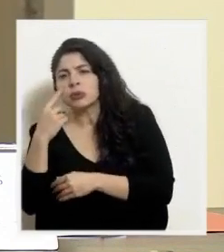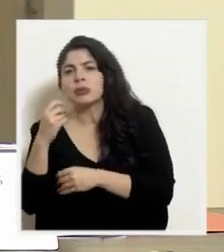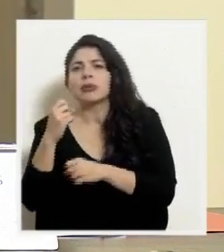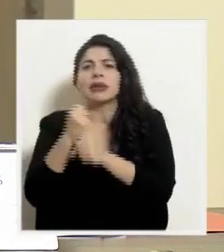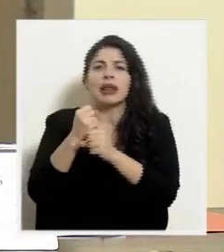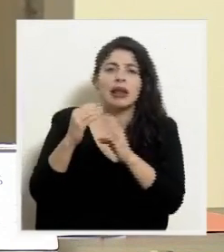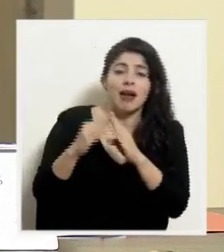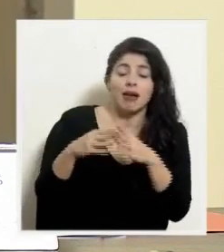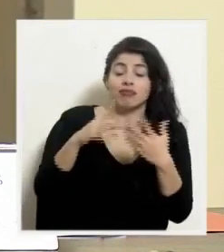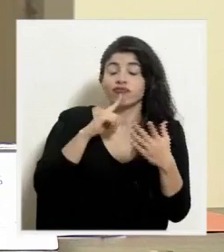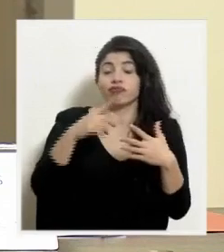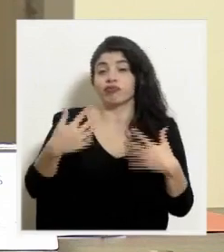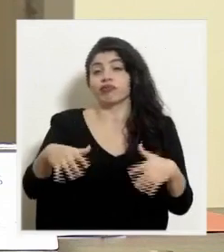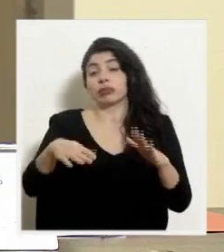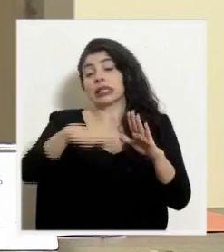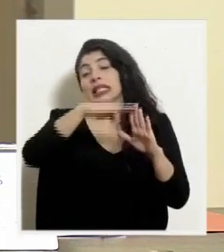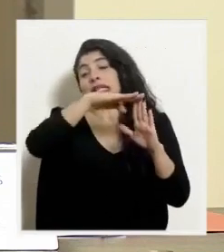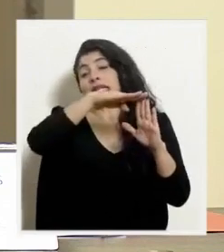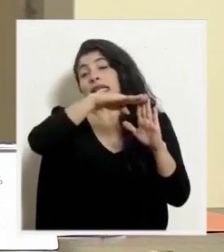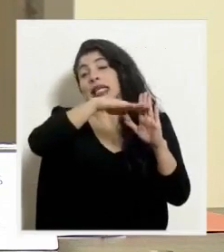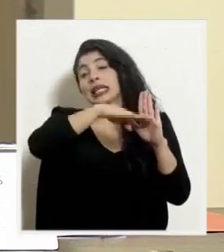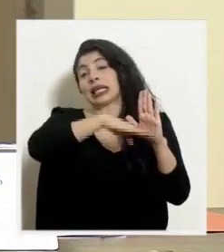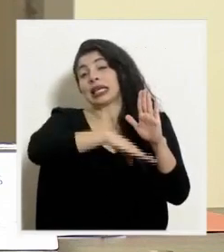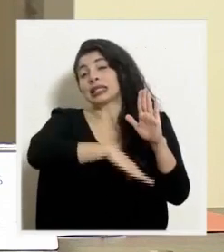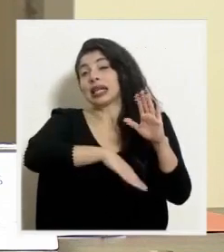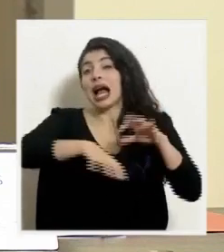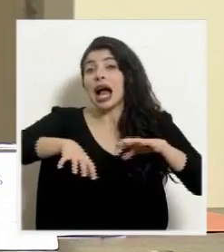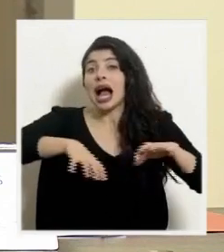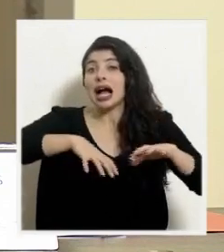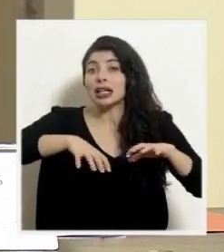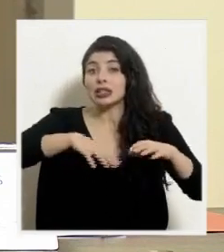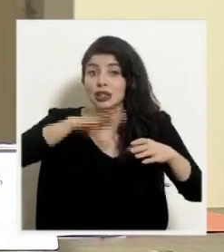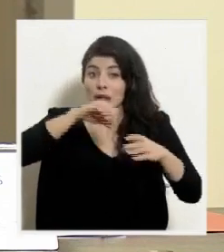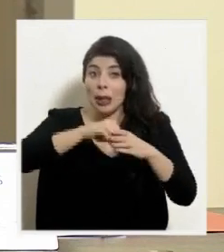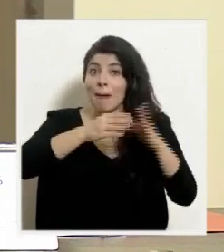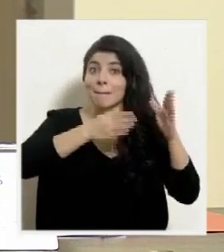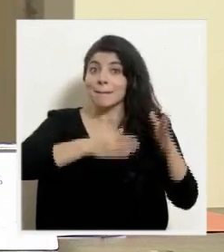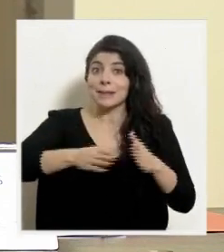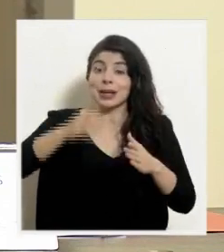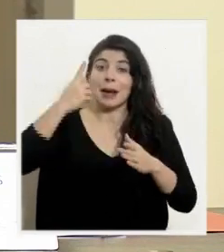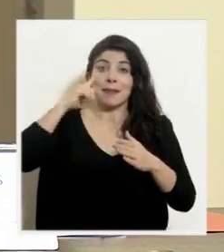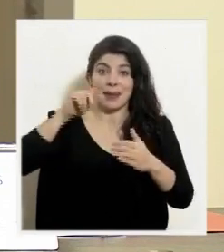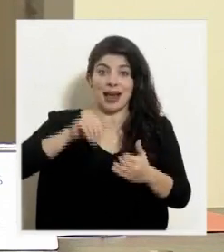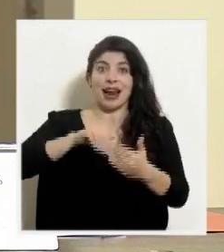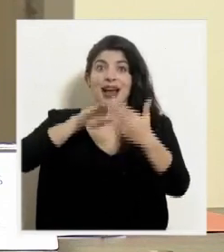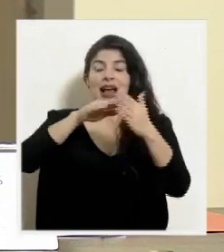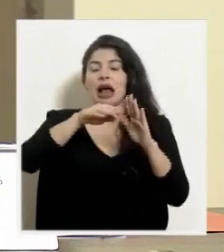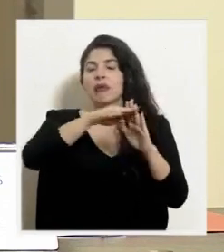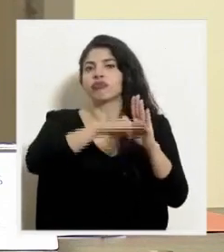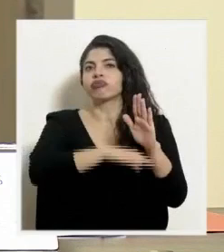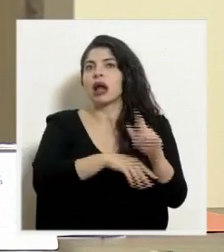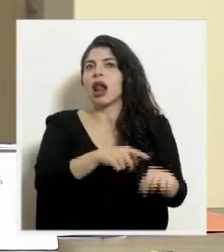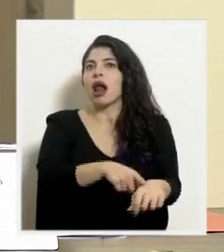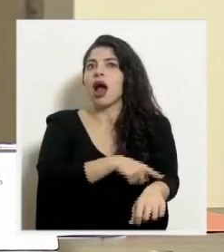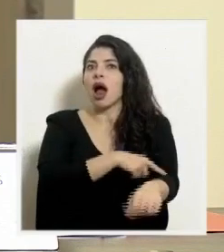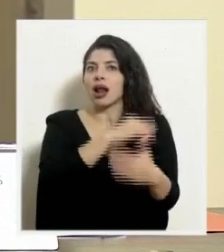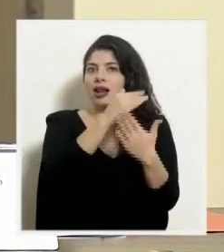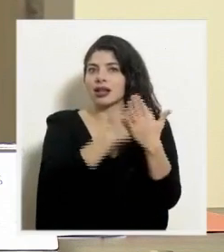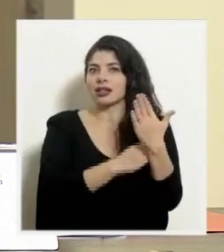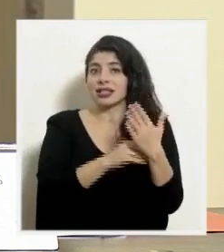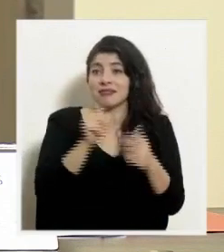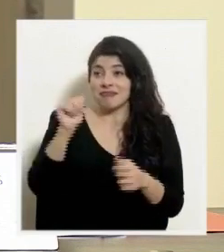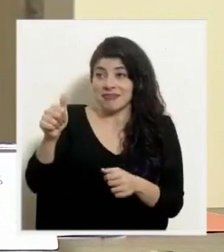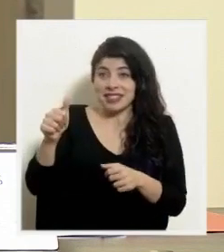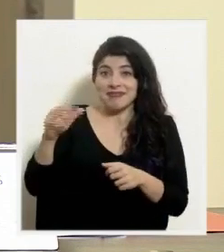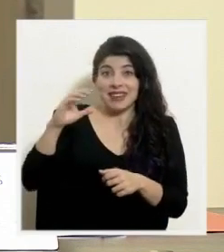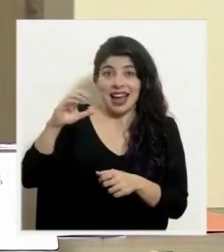decir, hay una lista enorme de todas las acciones que forman parte de este plan de respuesta, que va más allá, como lo han dicho las mismas autoridades